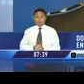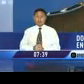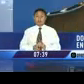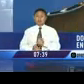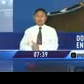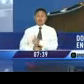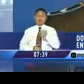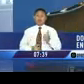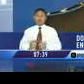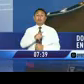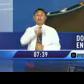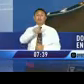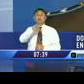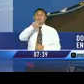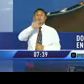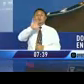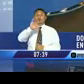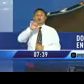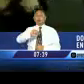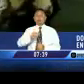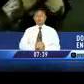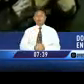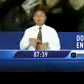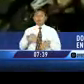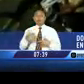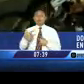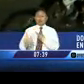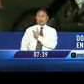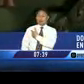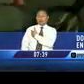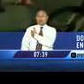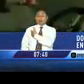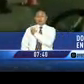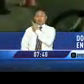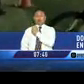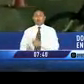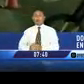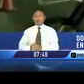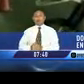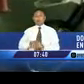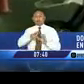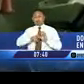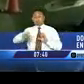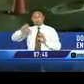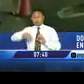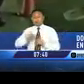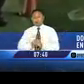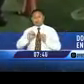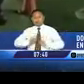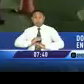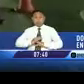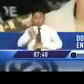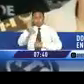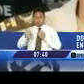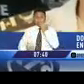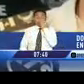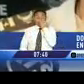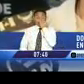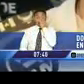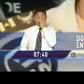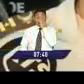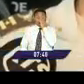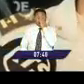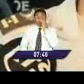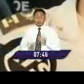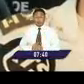cabo segundo Lucas Osorio le dispararon en el hombro, pero se bajó del vehículo y trató de repeler el ataque. El patrullero